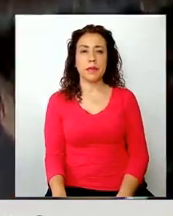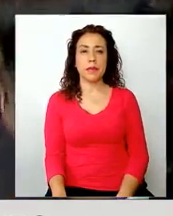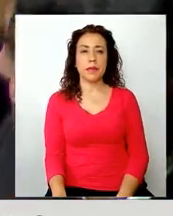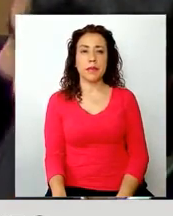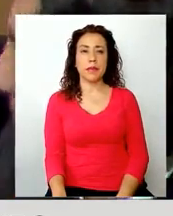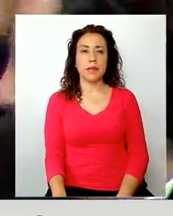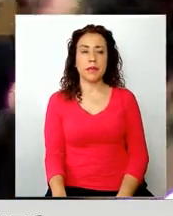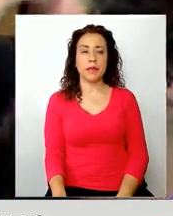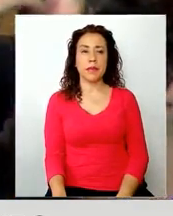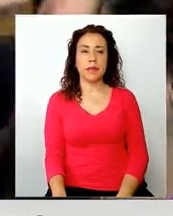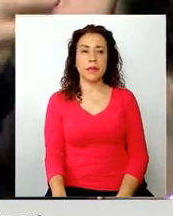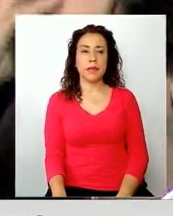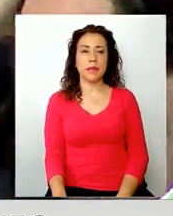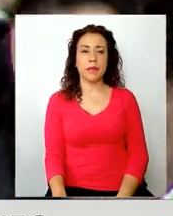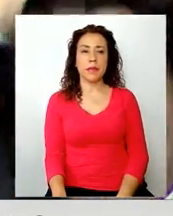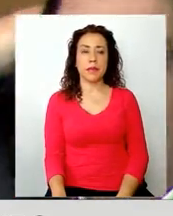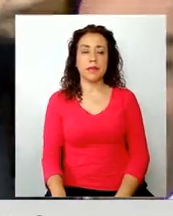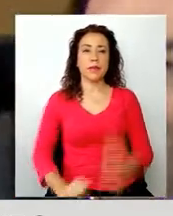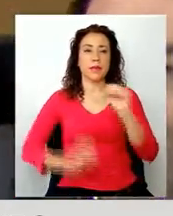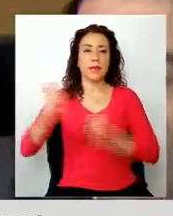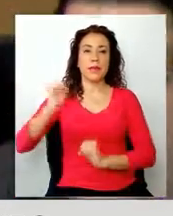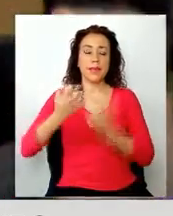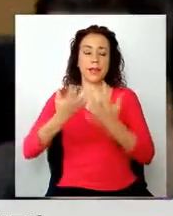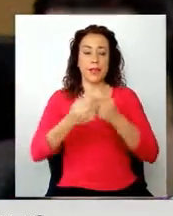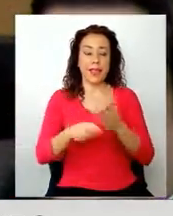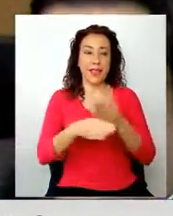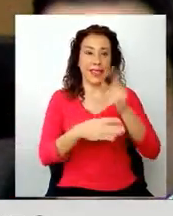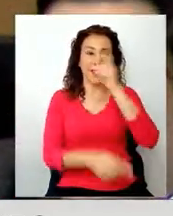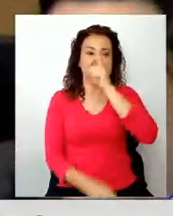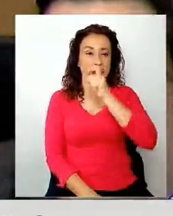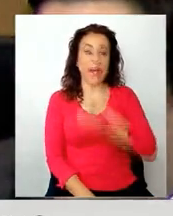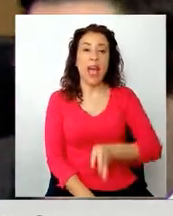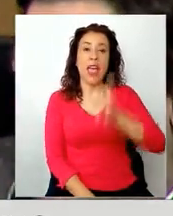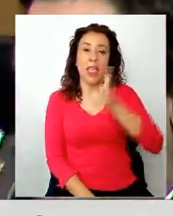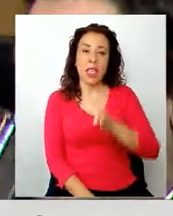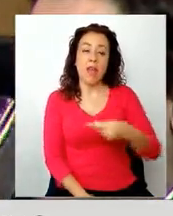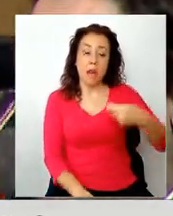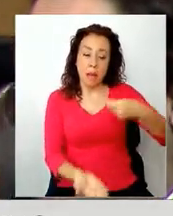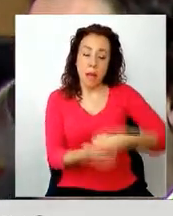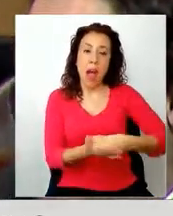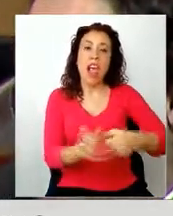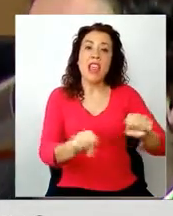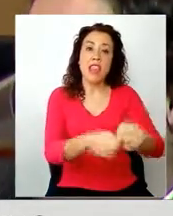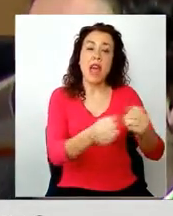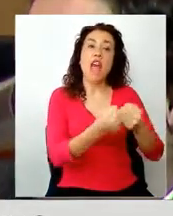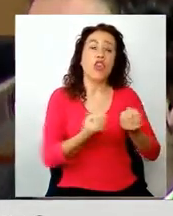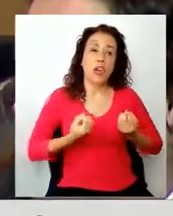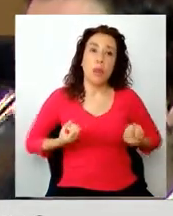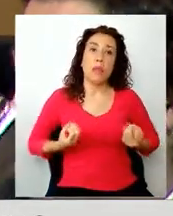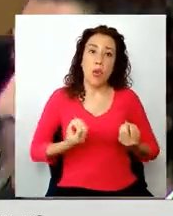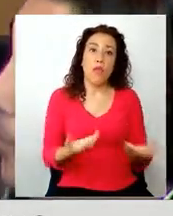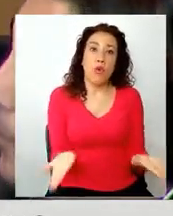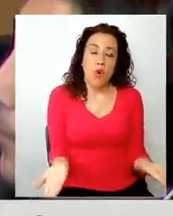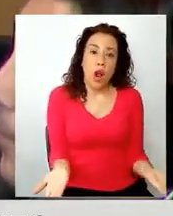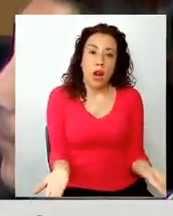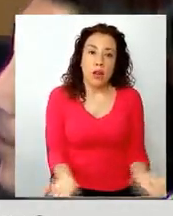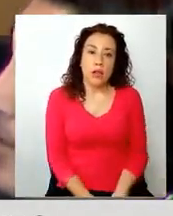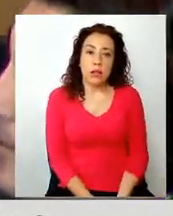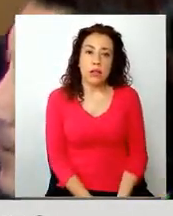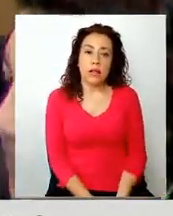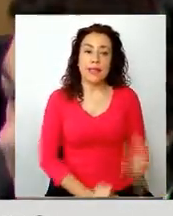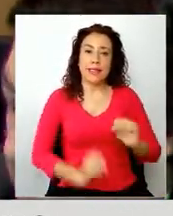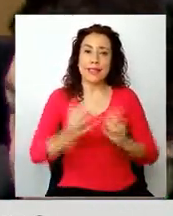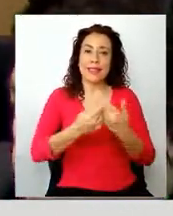la industria salmonera debe compensar el daño que realiza la industria salmonera es una industria